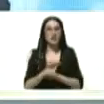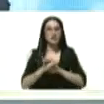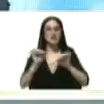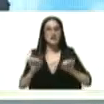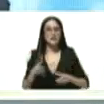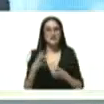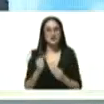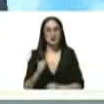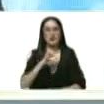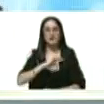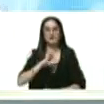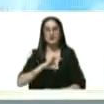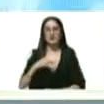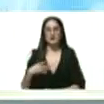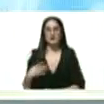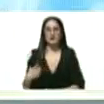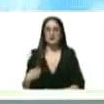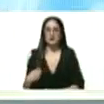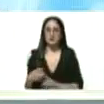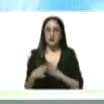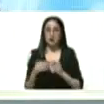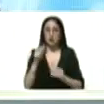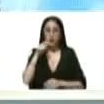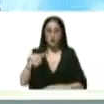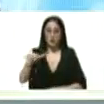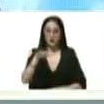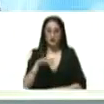de seguridad social para toda su población.